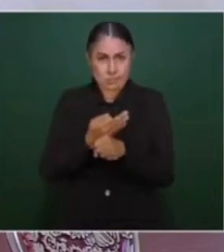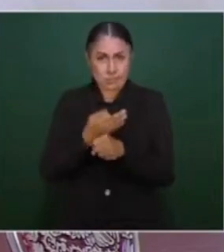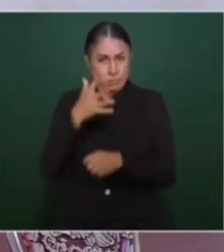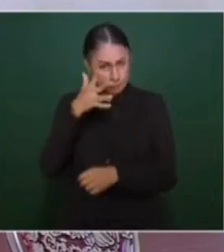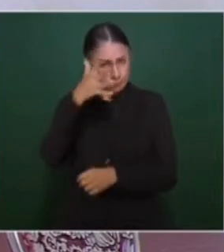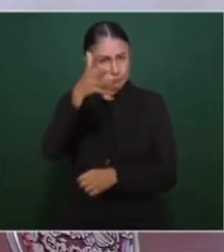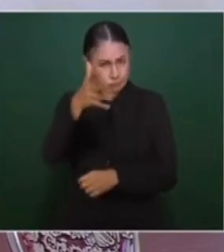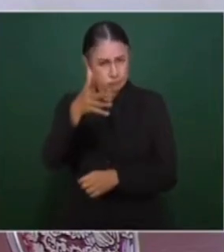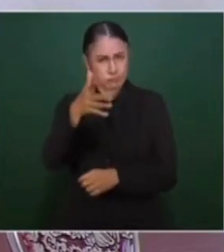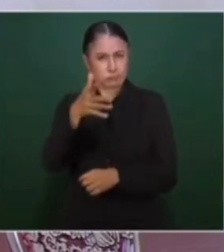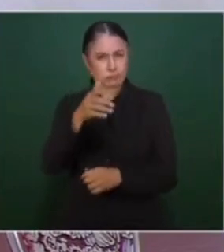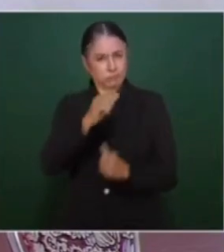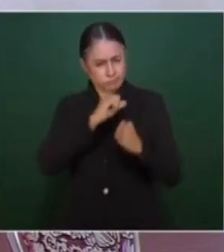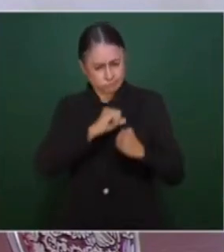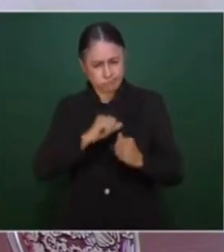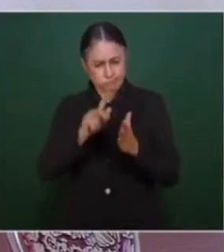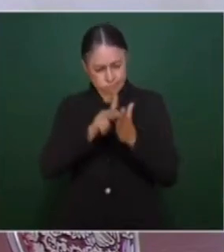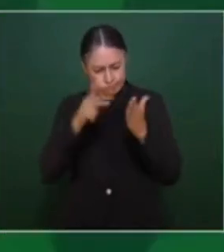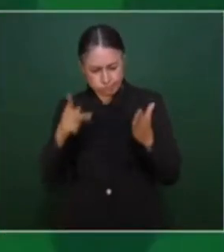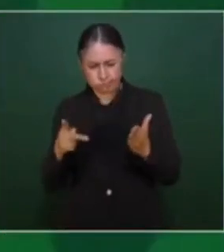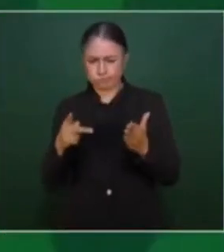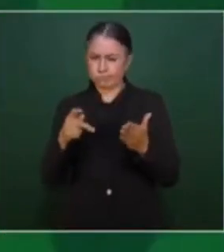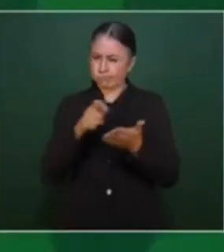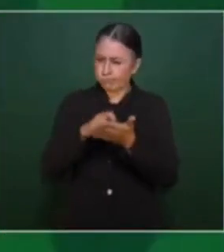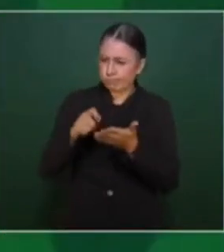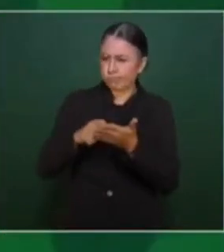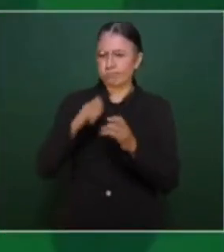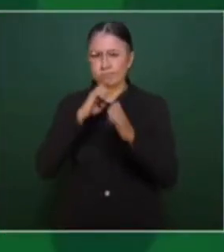que no estén tomando